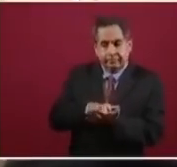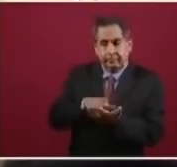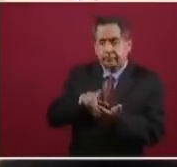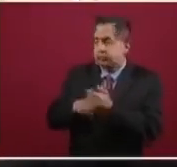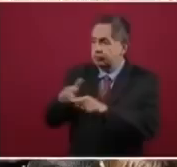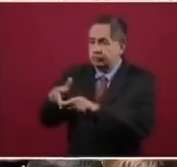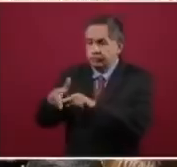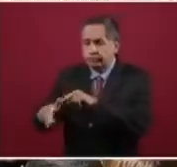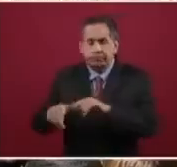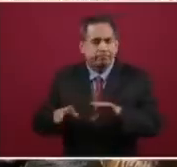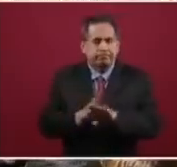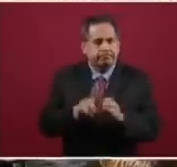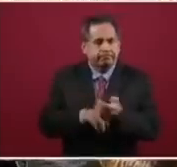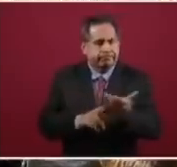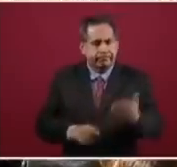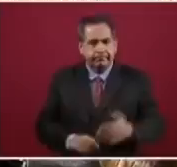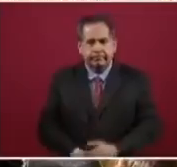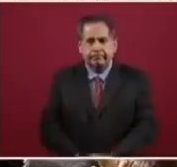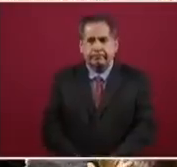recortes gracias